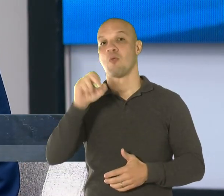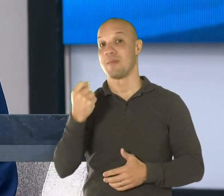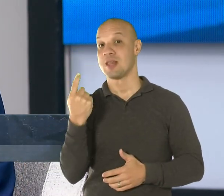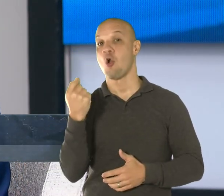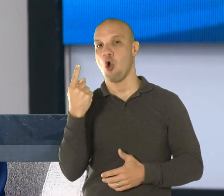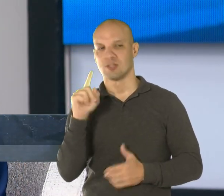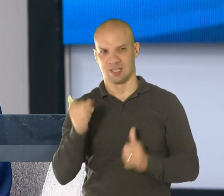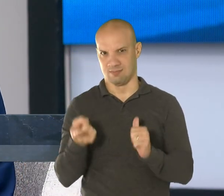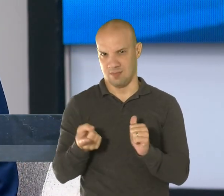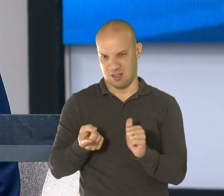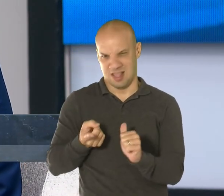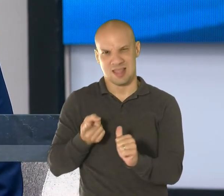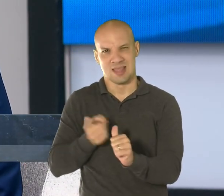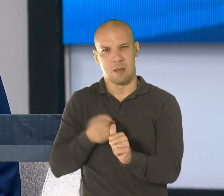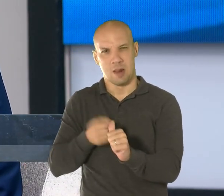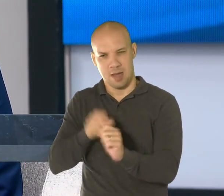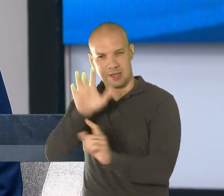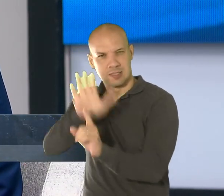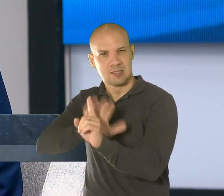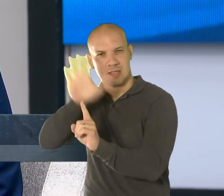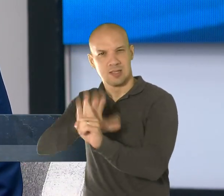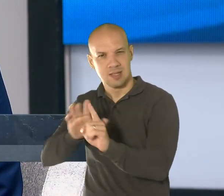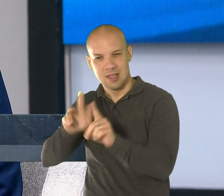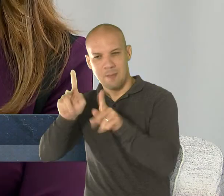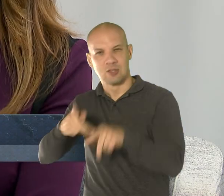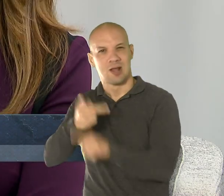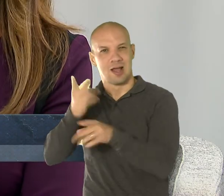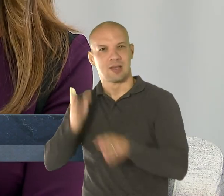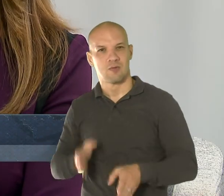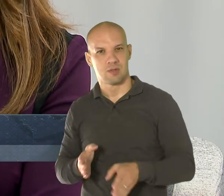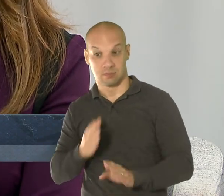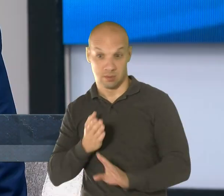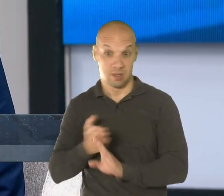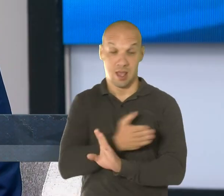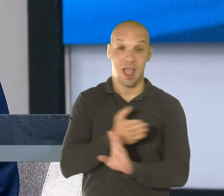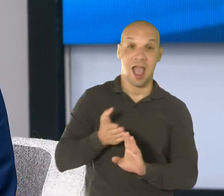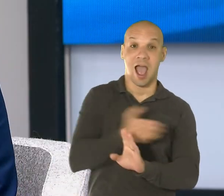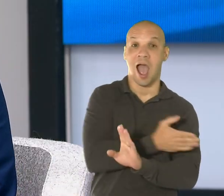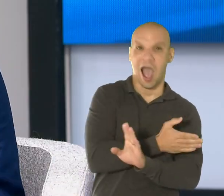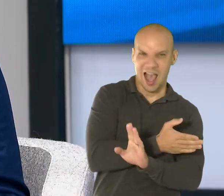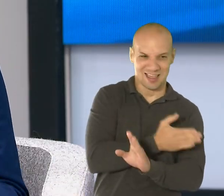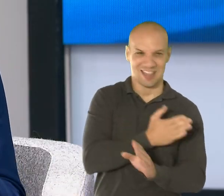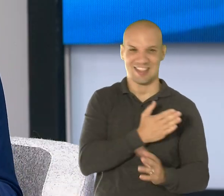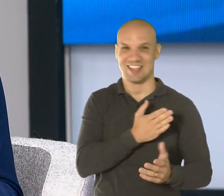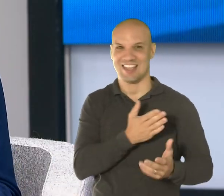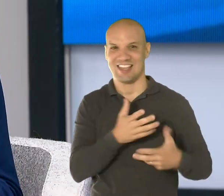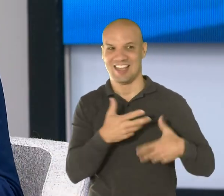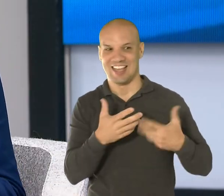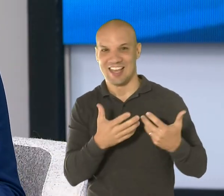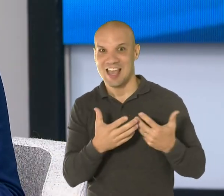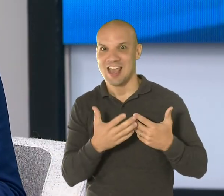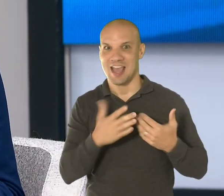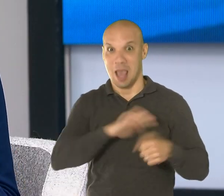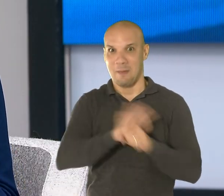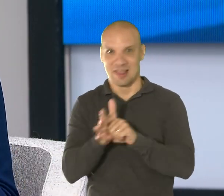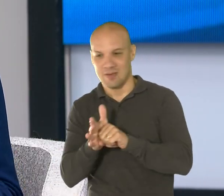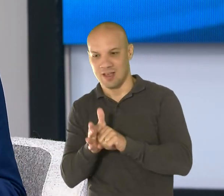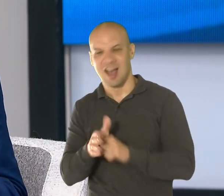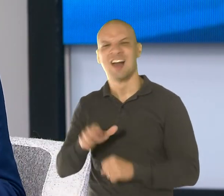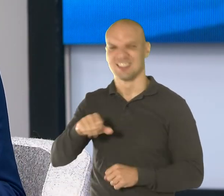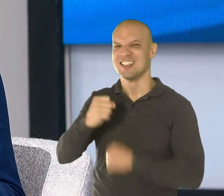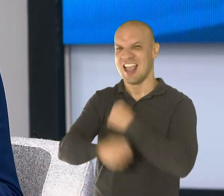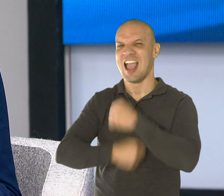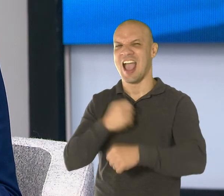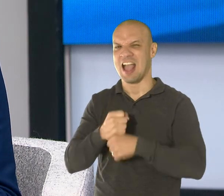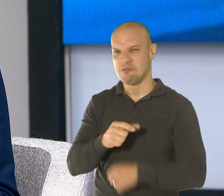precisamente el cuidador informal o familiar. Que fue antes de la pandemia. Justamente antes de la pandemia, en noviembre. Así que llegó la pandemia y esos datos